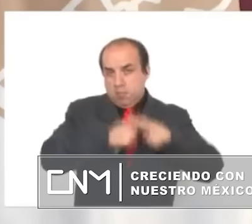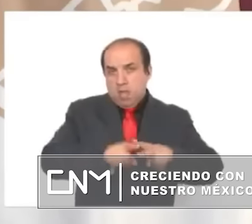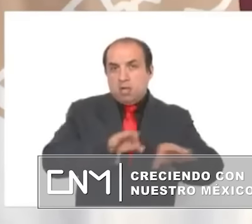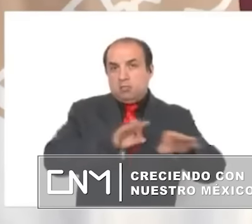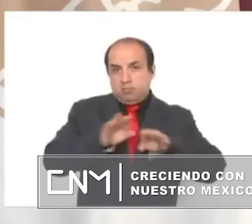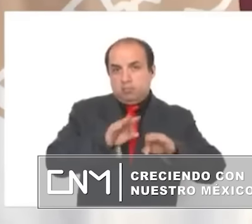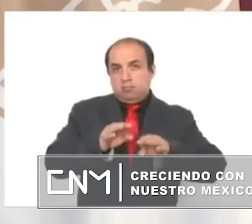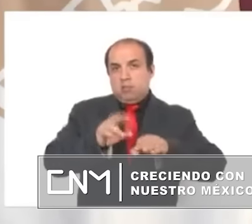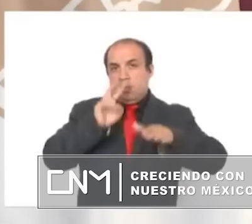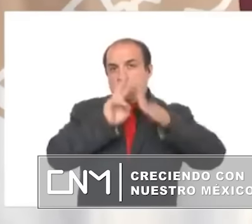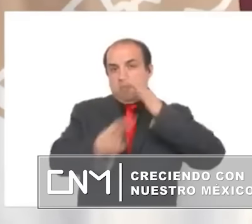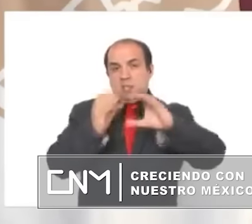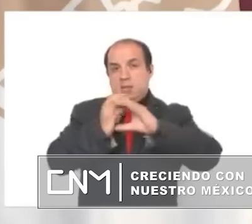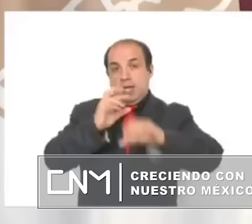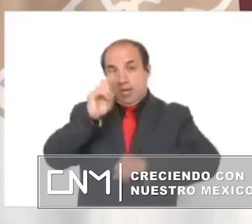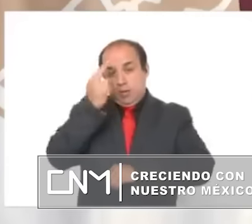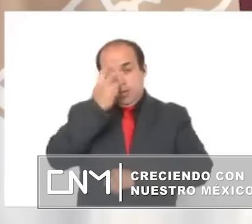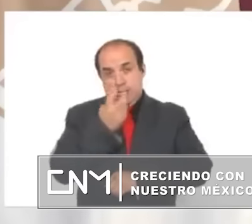estos